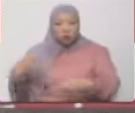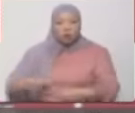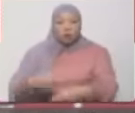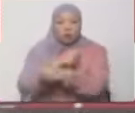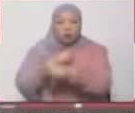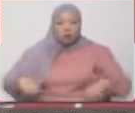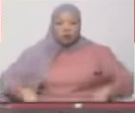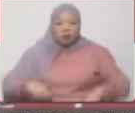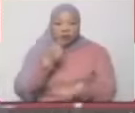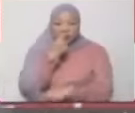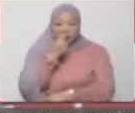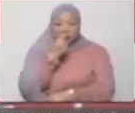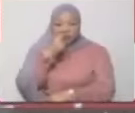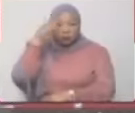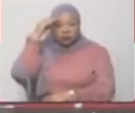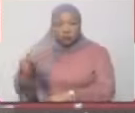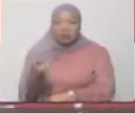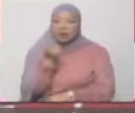Nacional Bolivariana,